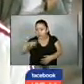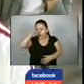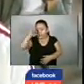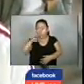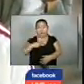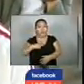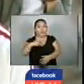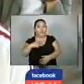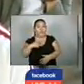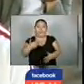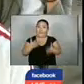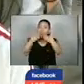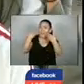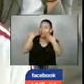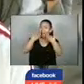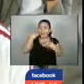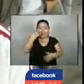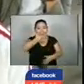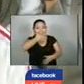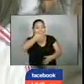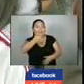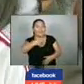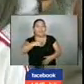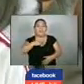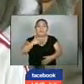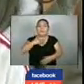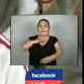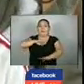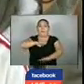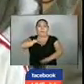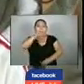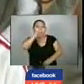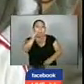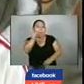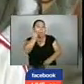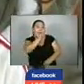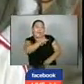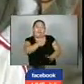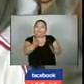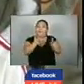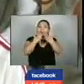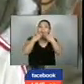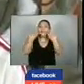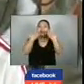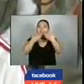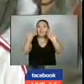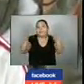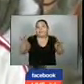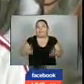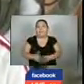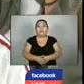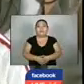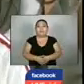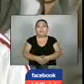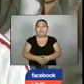verdad me siento bastante contento, bastante satisfecho. Mi mamá, mi papá contentos, pues